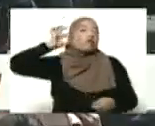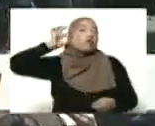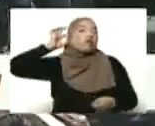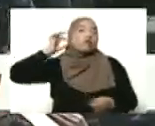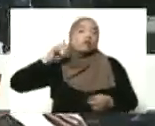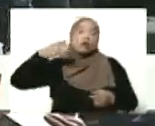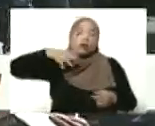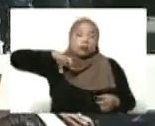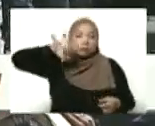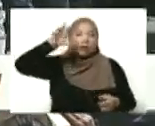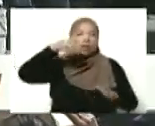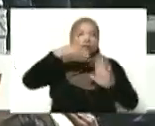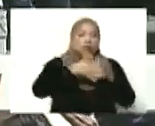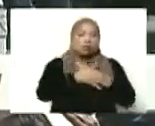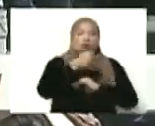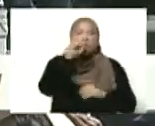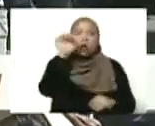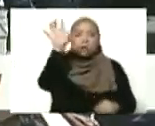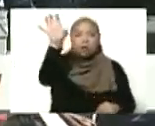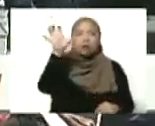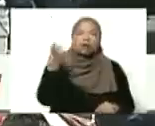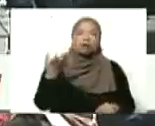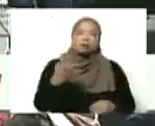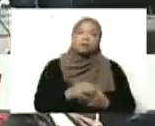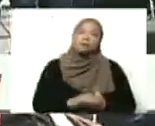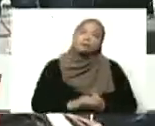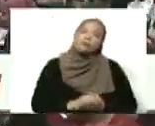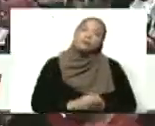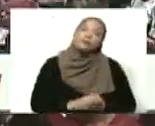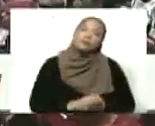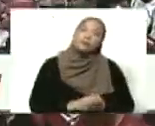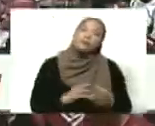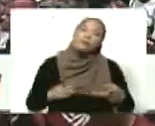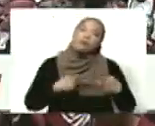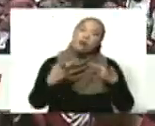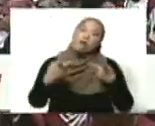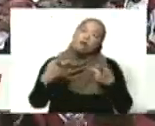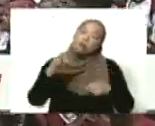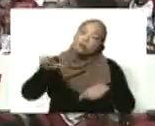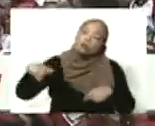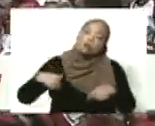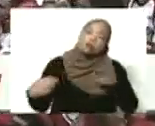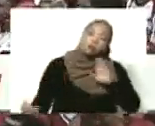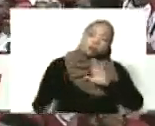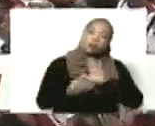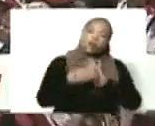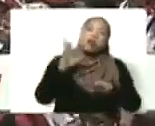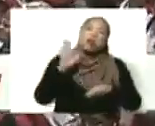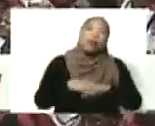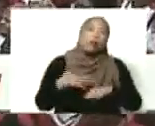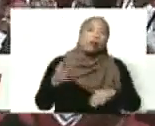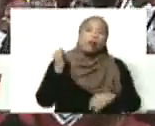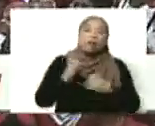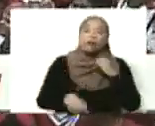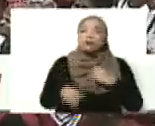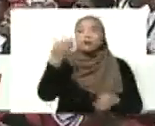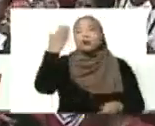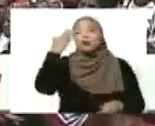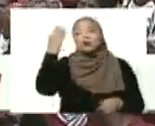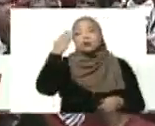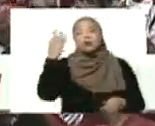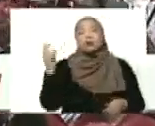es la patria, es la patria. Por eso el valor de nuestro símbolo, porque ustedes saben